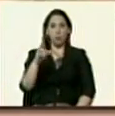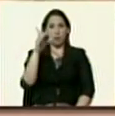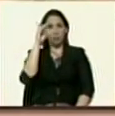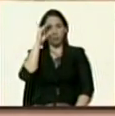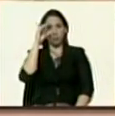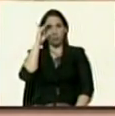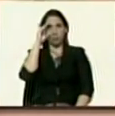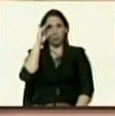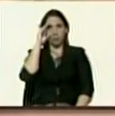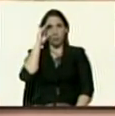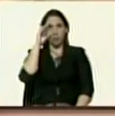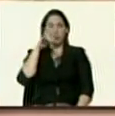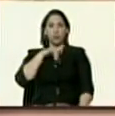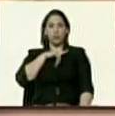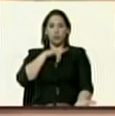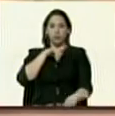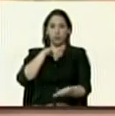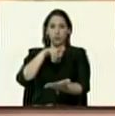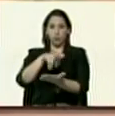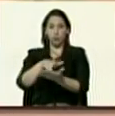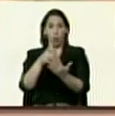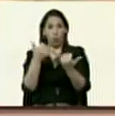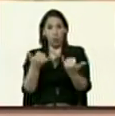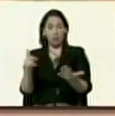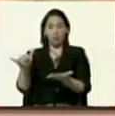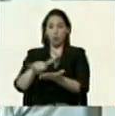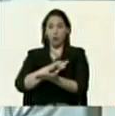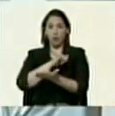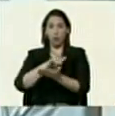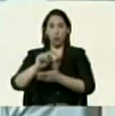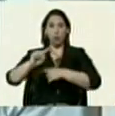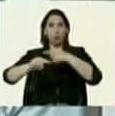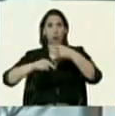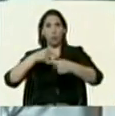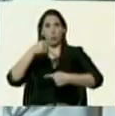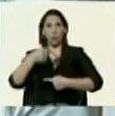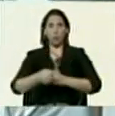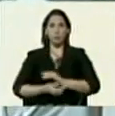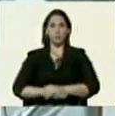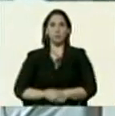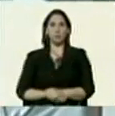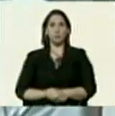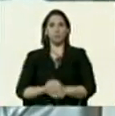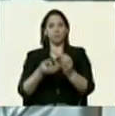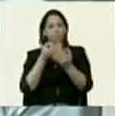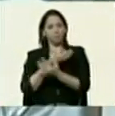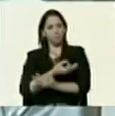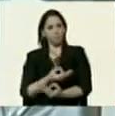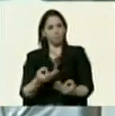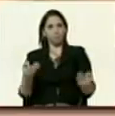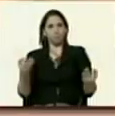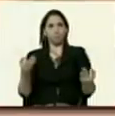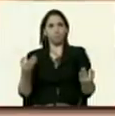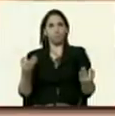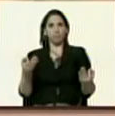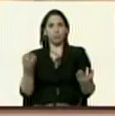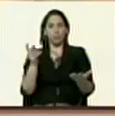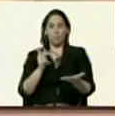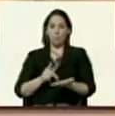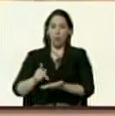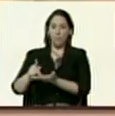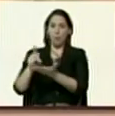de Nueva York, aterrizando después de una exitosísima